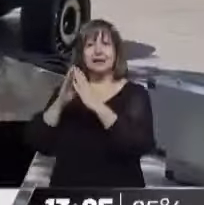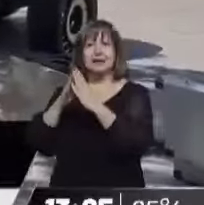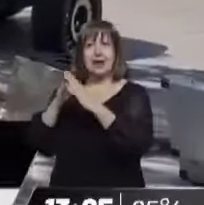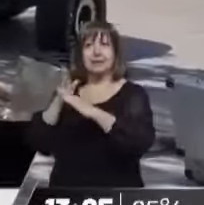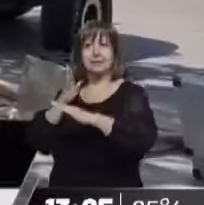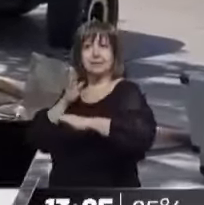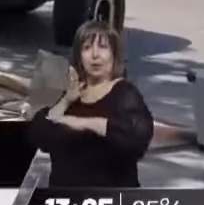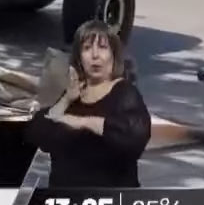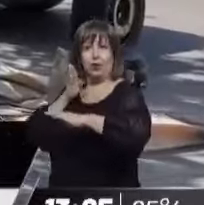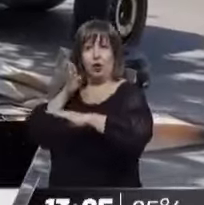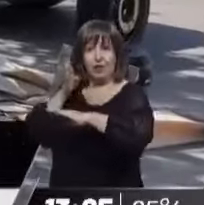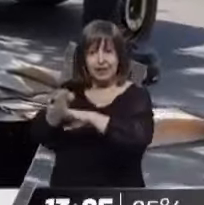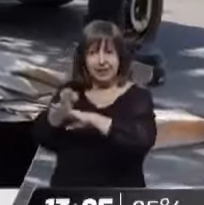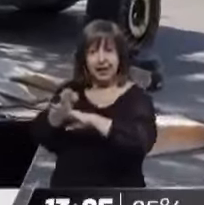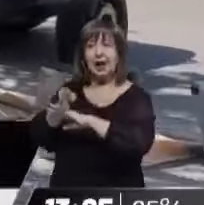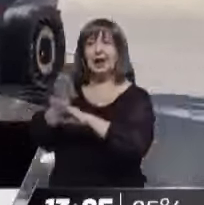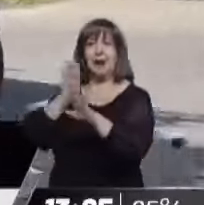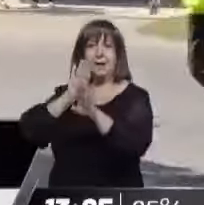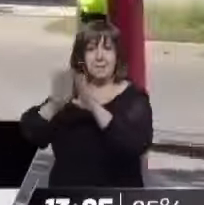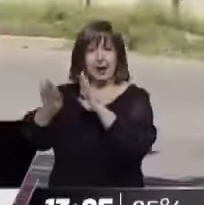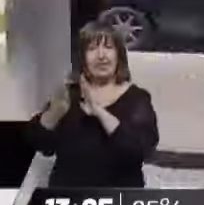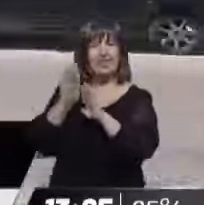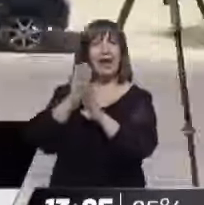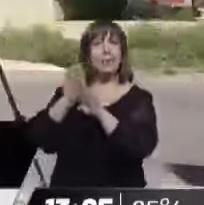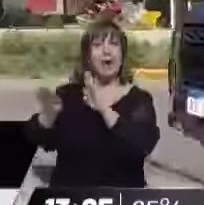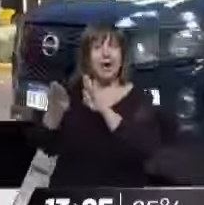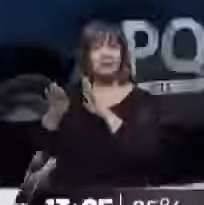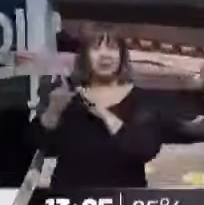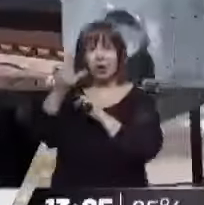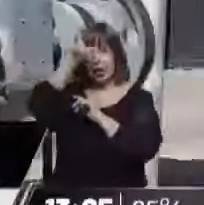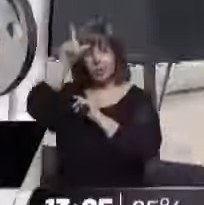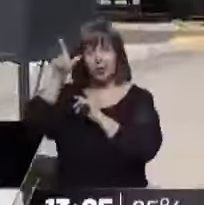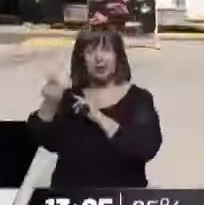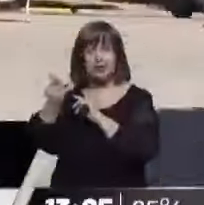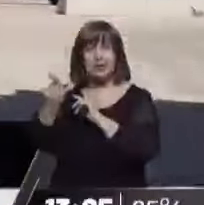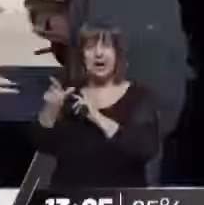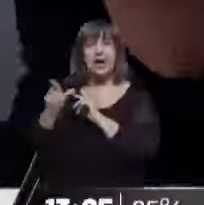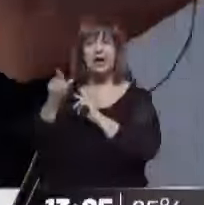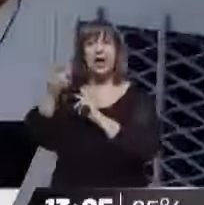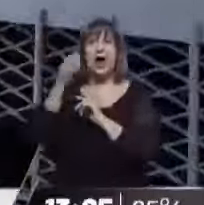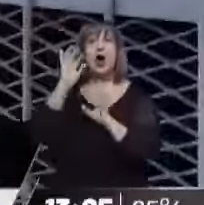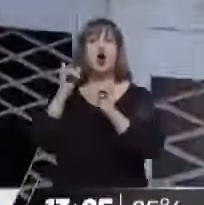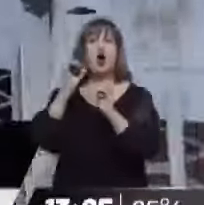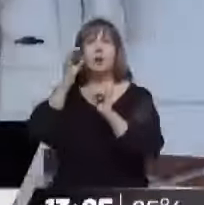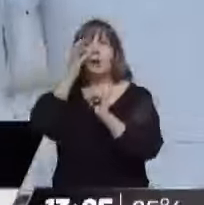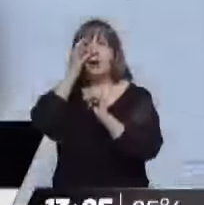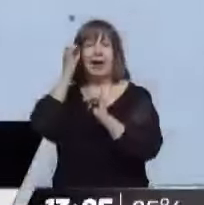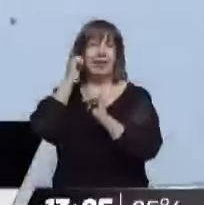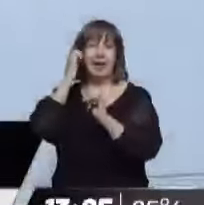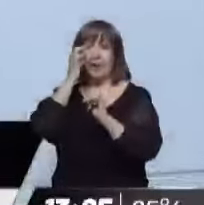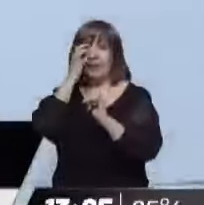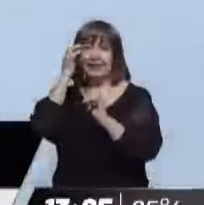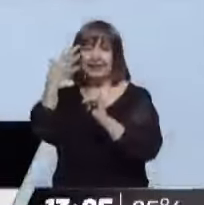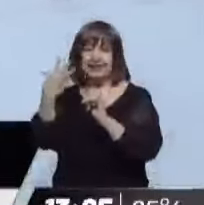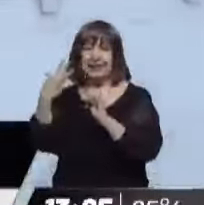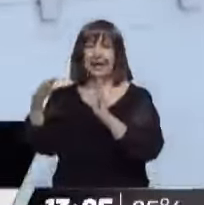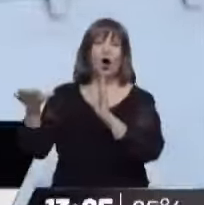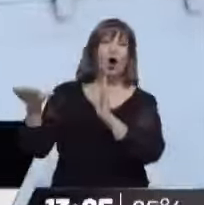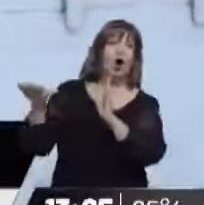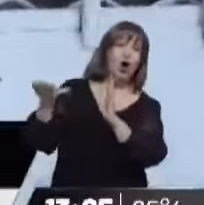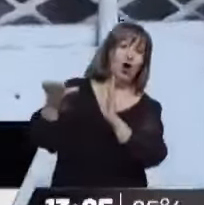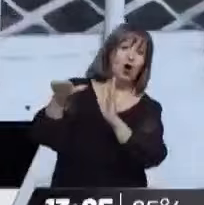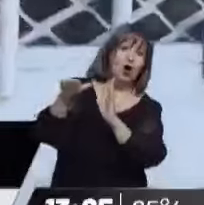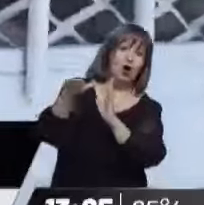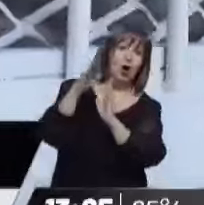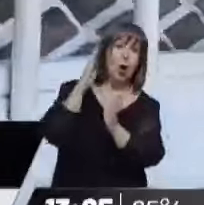grupo que actuaba con él. Dale, Marcela. Le voy a preguntar acá a un vecino, algo cortito solamente si los conoces. No, sí,